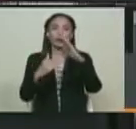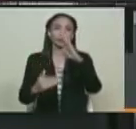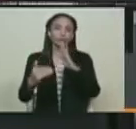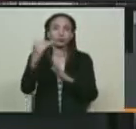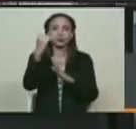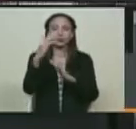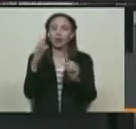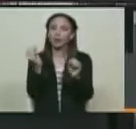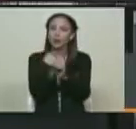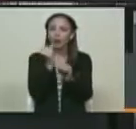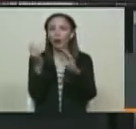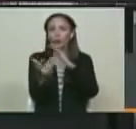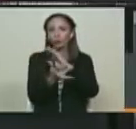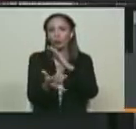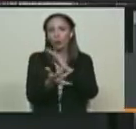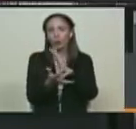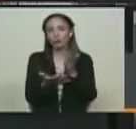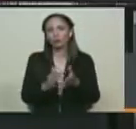trabajo, de tecnología.